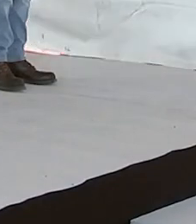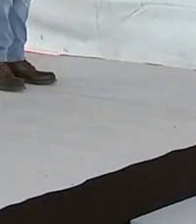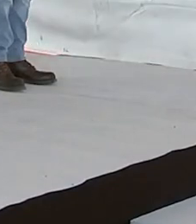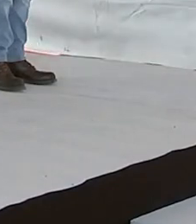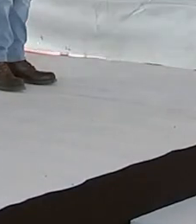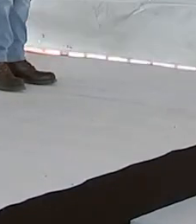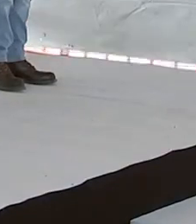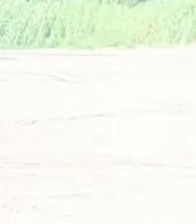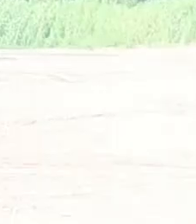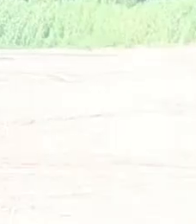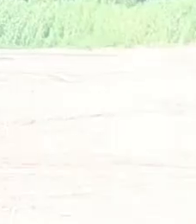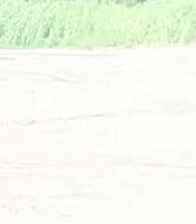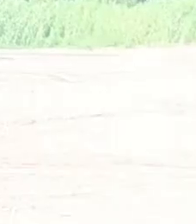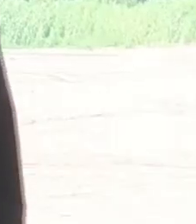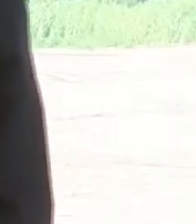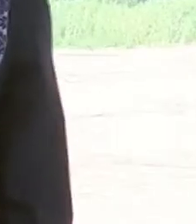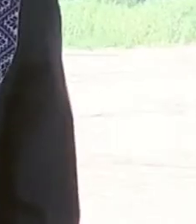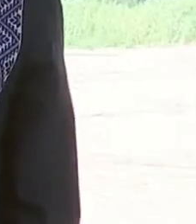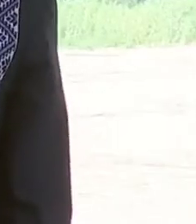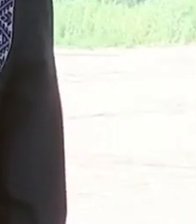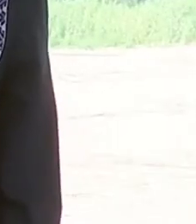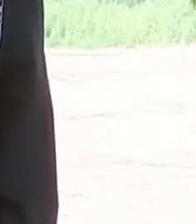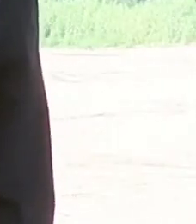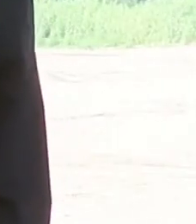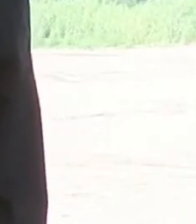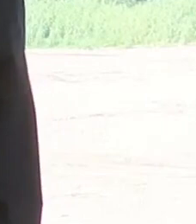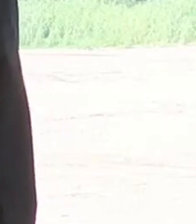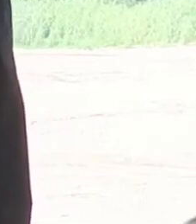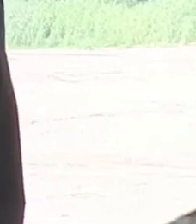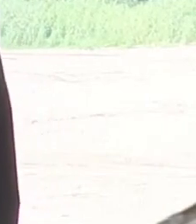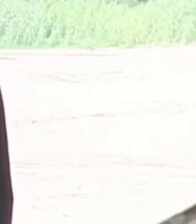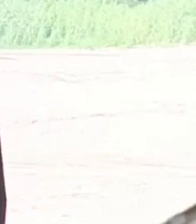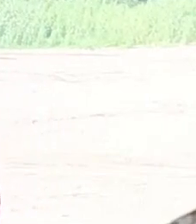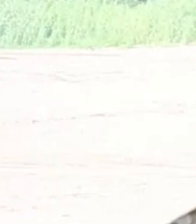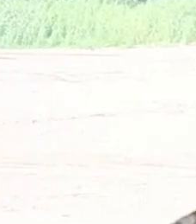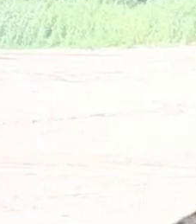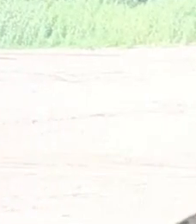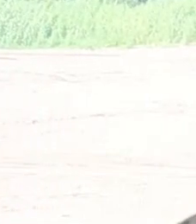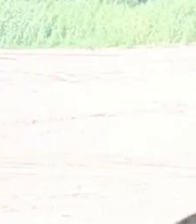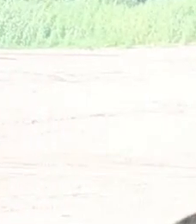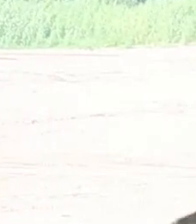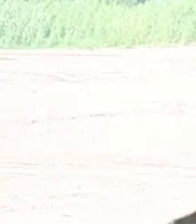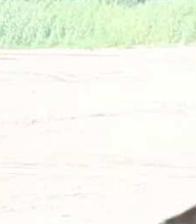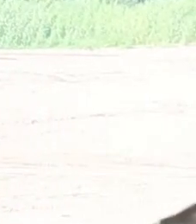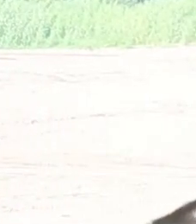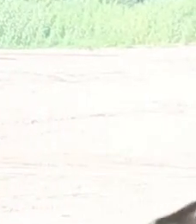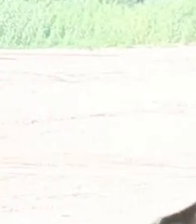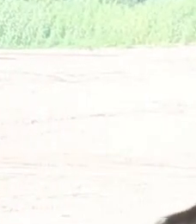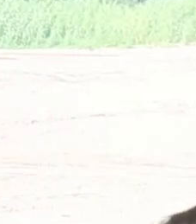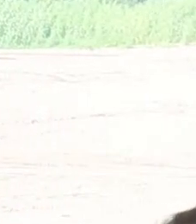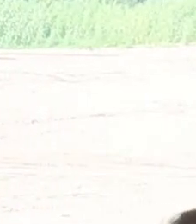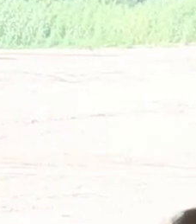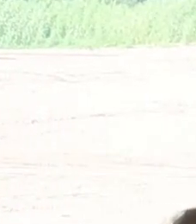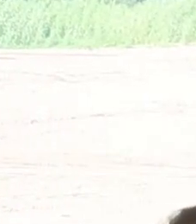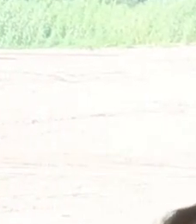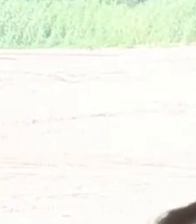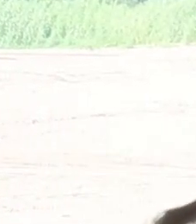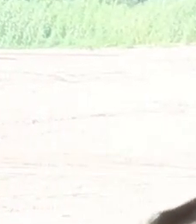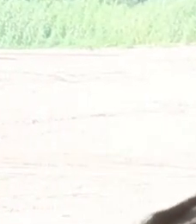Unidos mexicanos, licenciado Andrés Manuel López Obrador. Agradecemos a ustedes